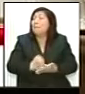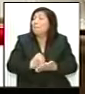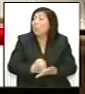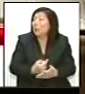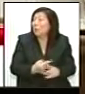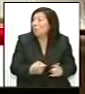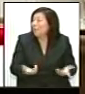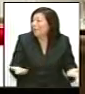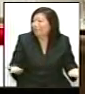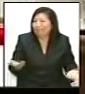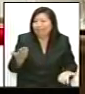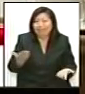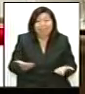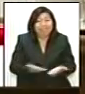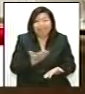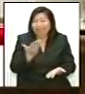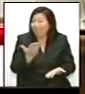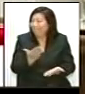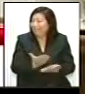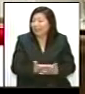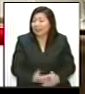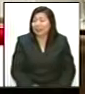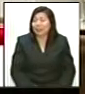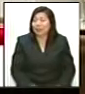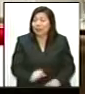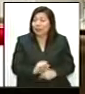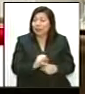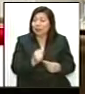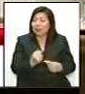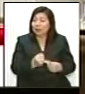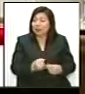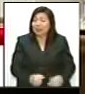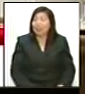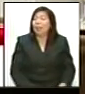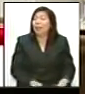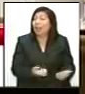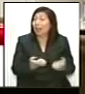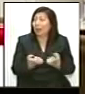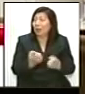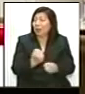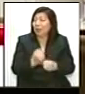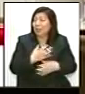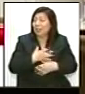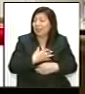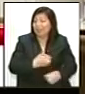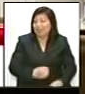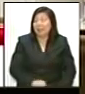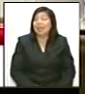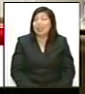pero ya nos está causando un problema de índole social, económico, laboral y de salud también. Entonces tenemos